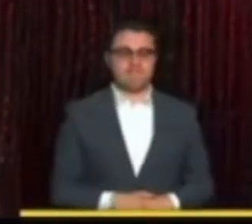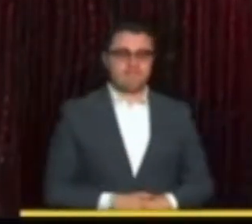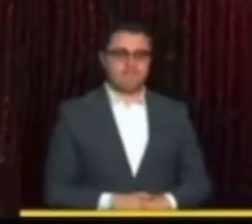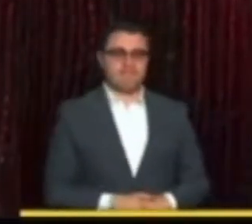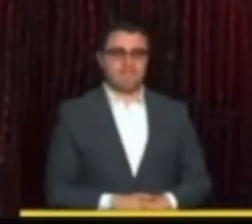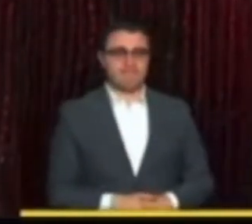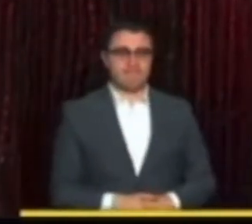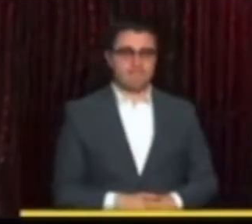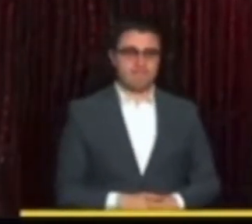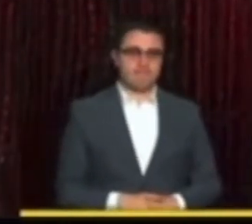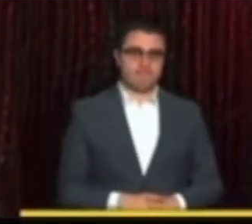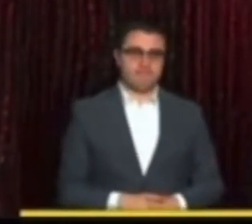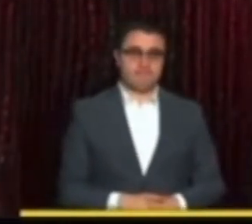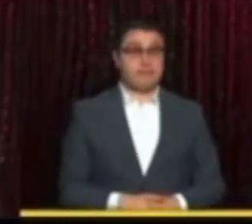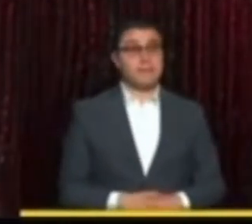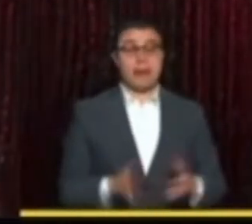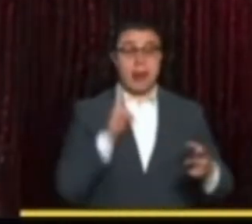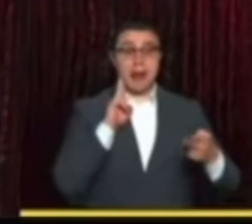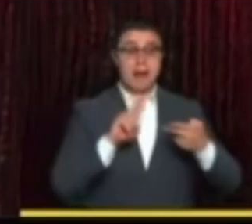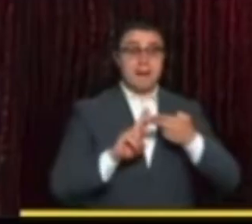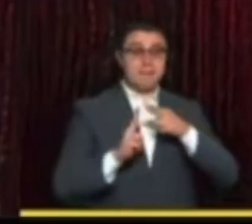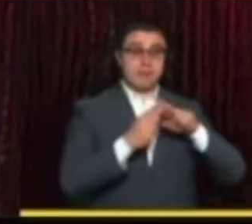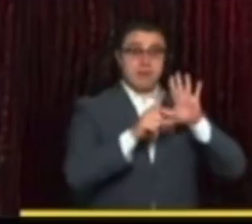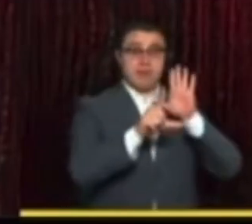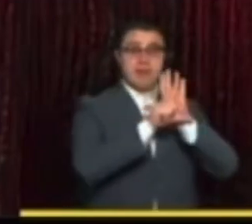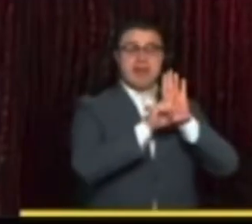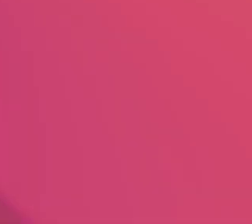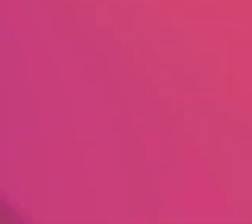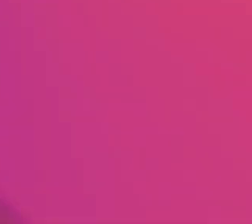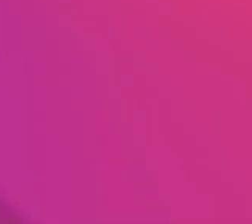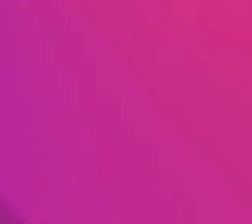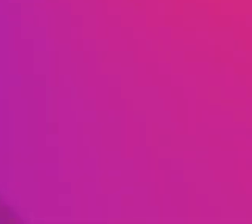reza el Estatuto de Roma, que nosotros